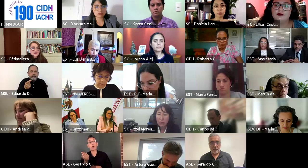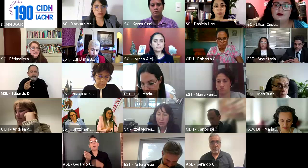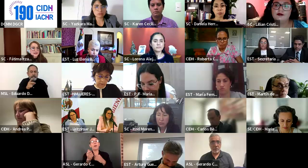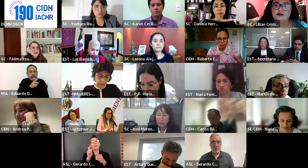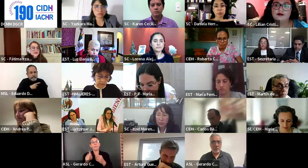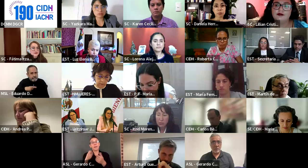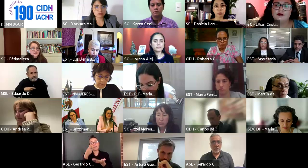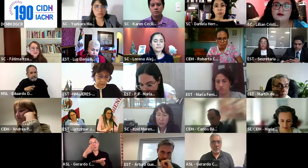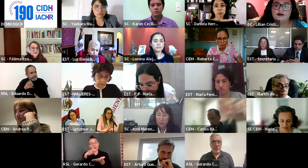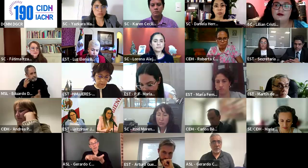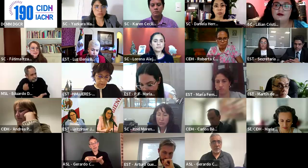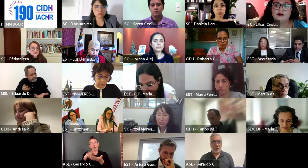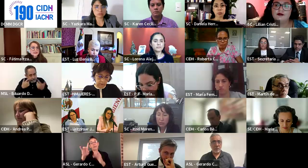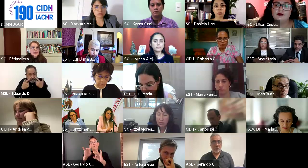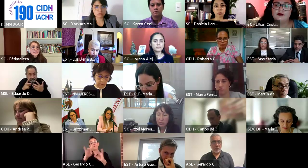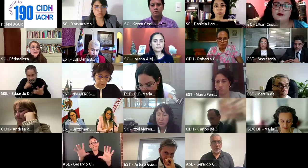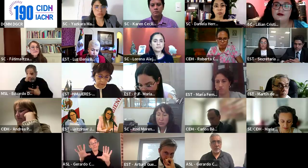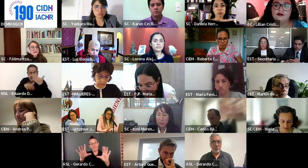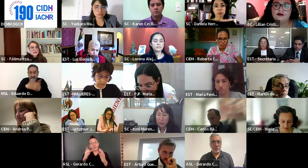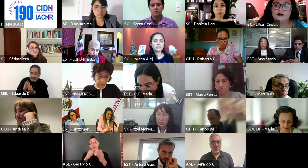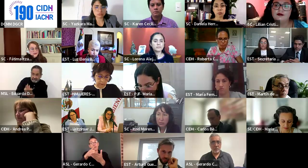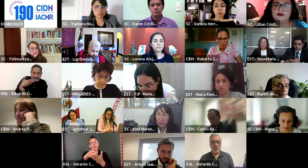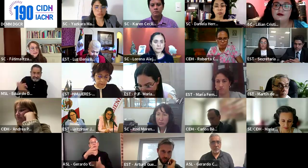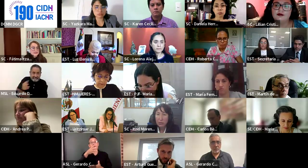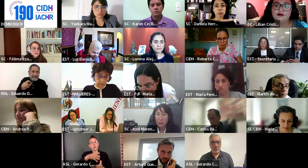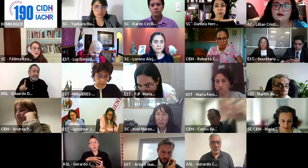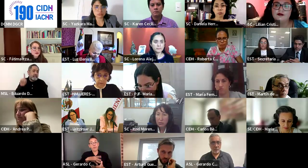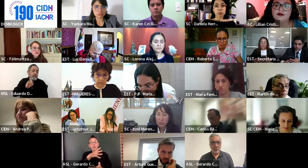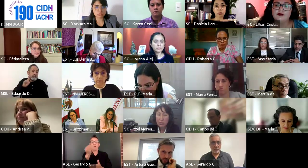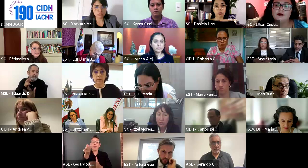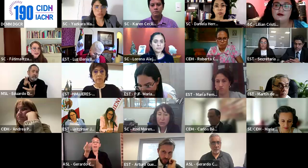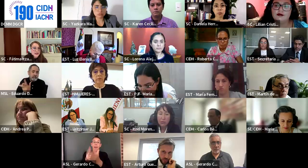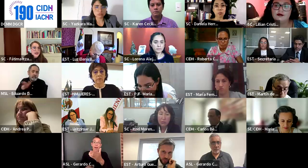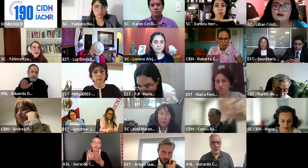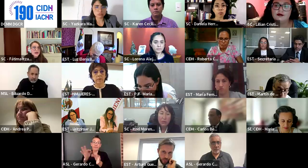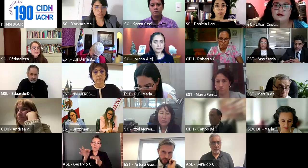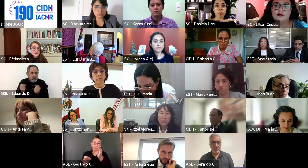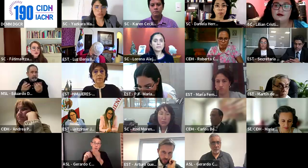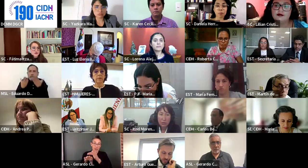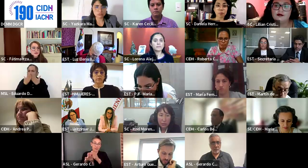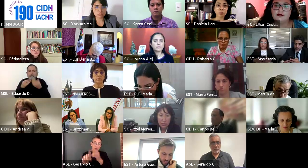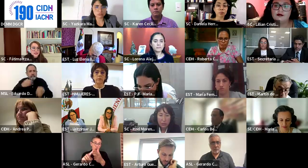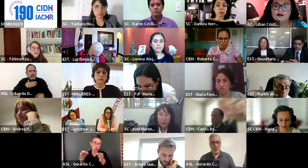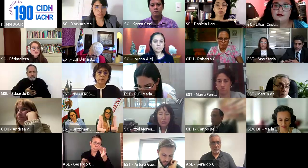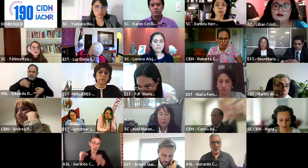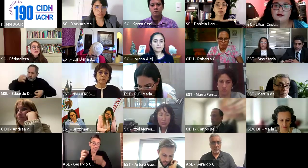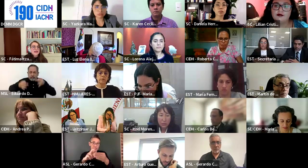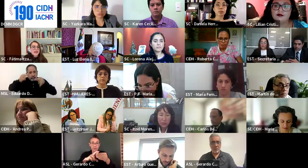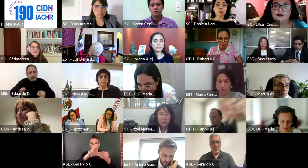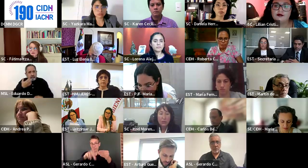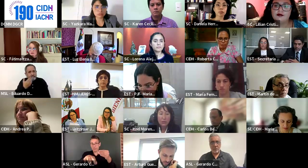reconocer que la violencia feminicida y la falta de acceso a la justicia han dado como